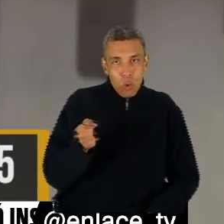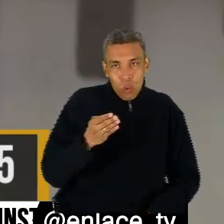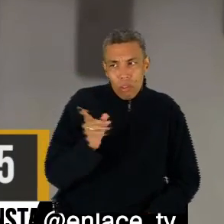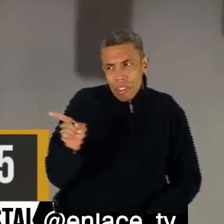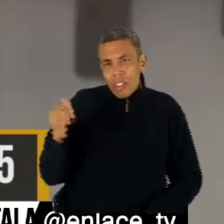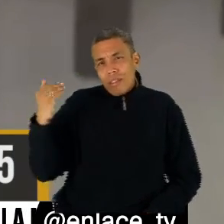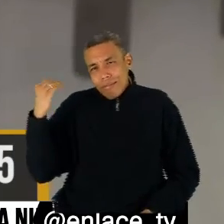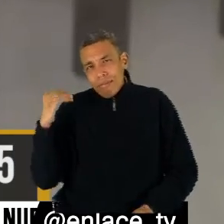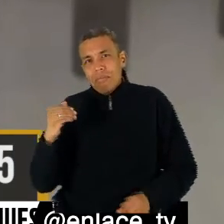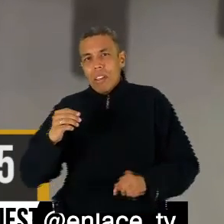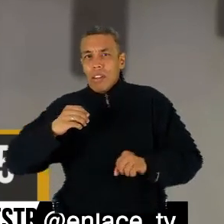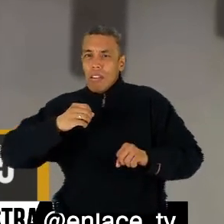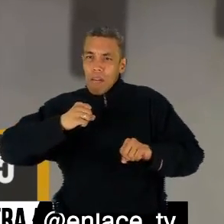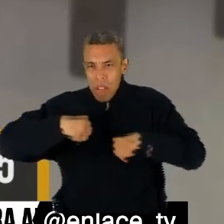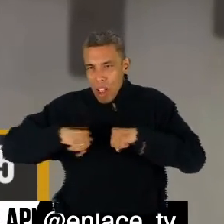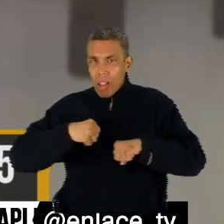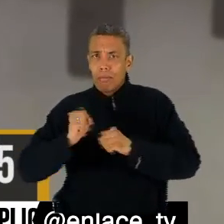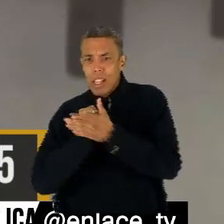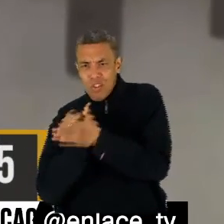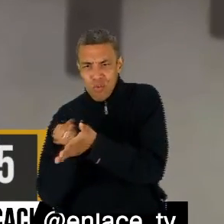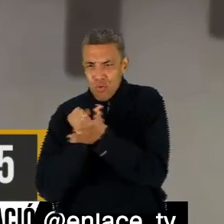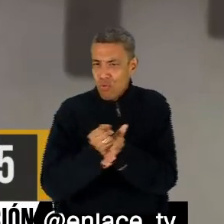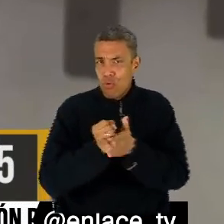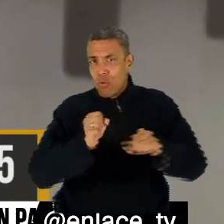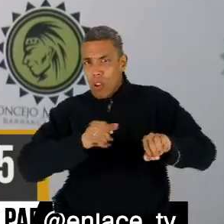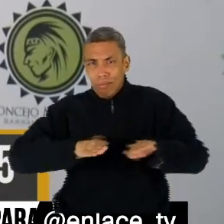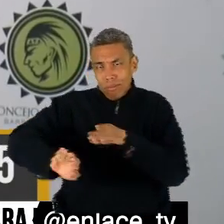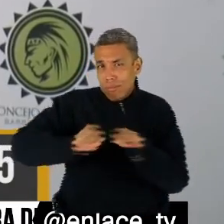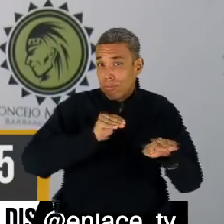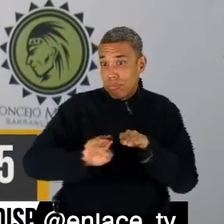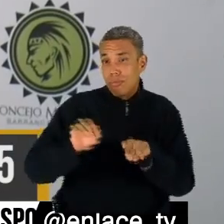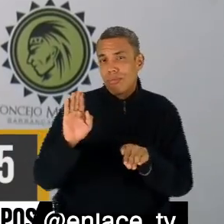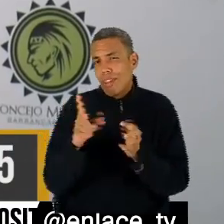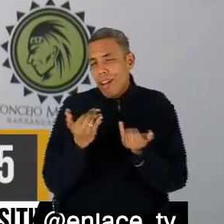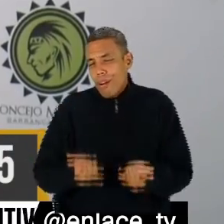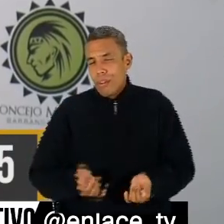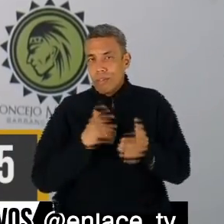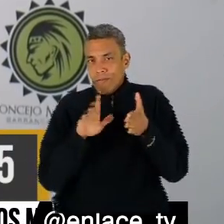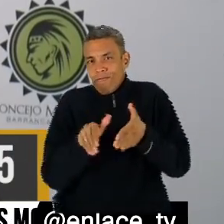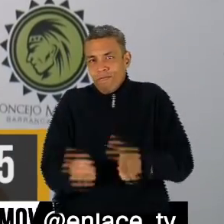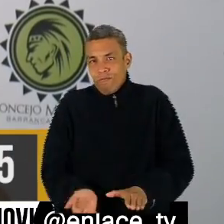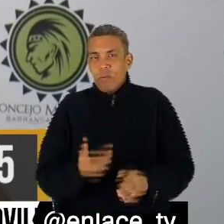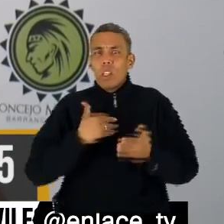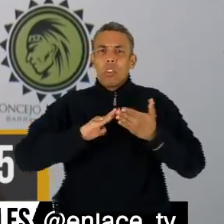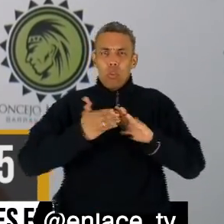La idea es poder hacer un reconocimiento y homenaje a esa gran labor que realizó Raúl Meneses. Todos conocemos y Barranca Bermeja sabe